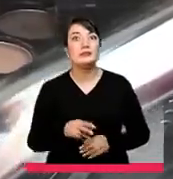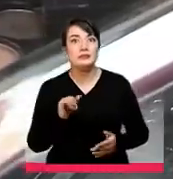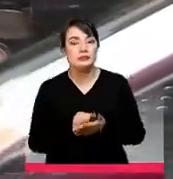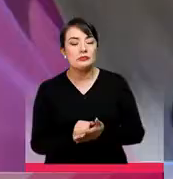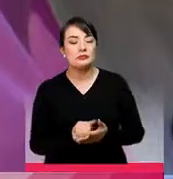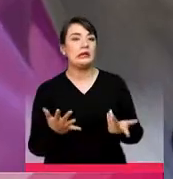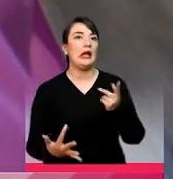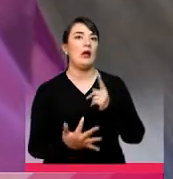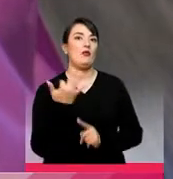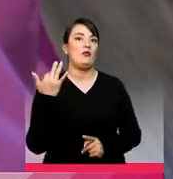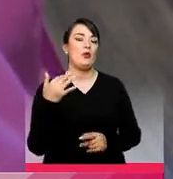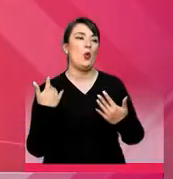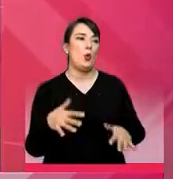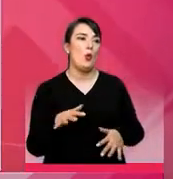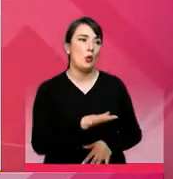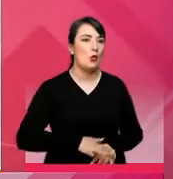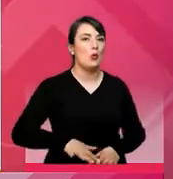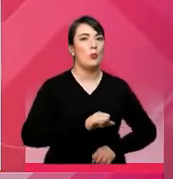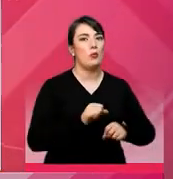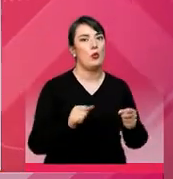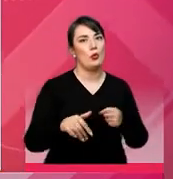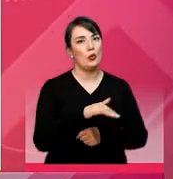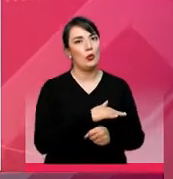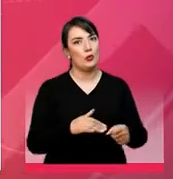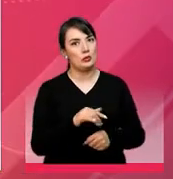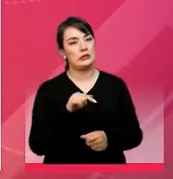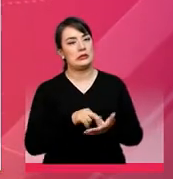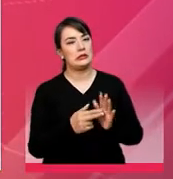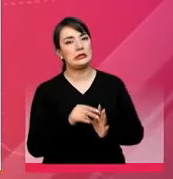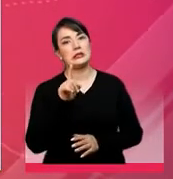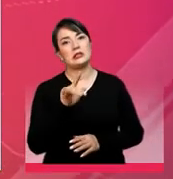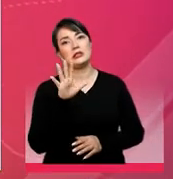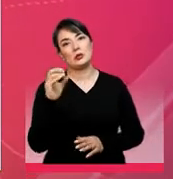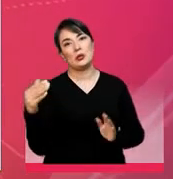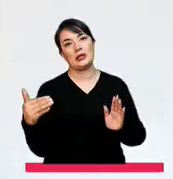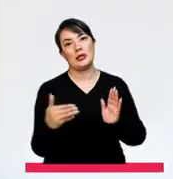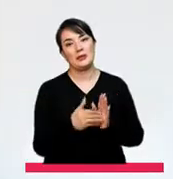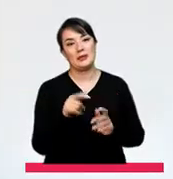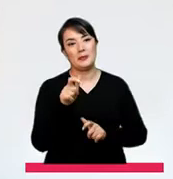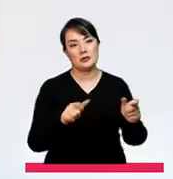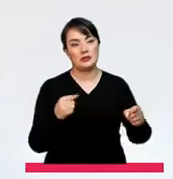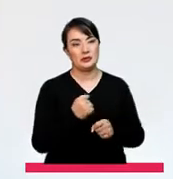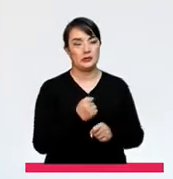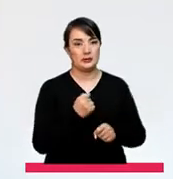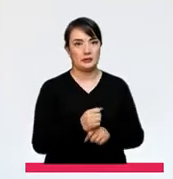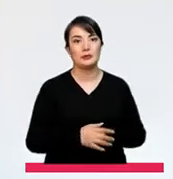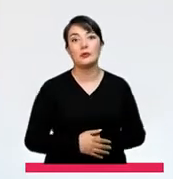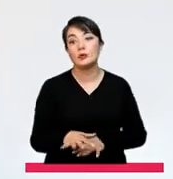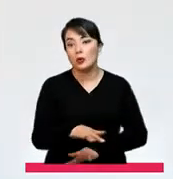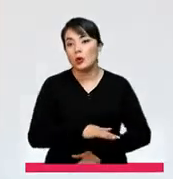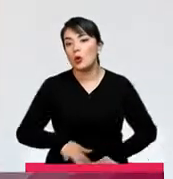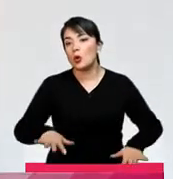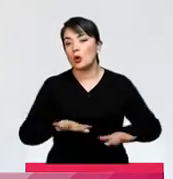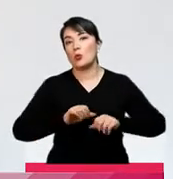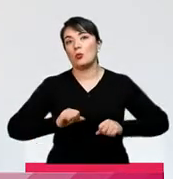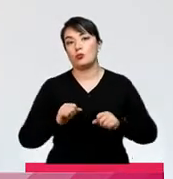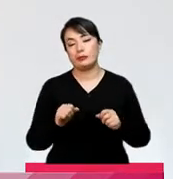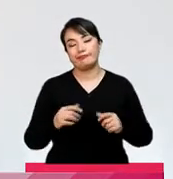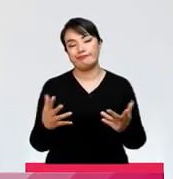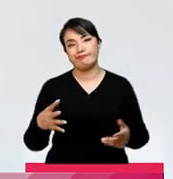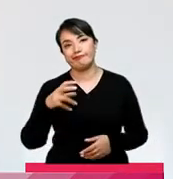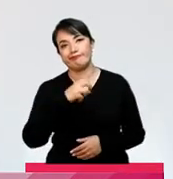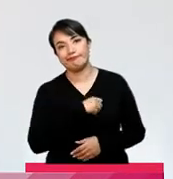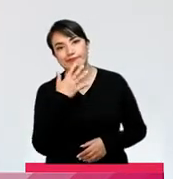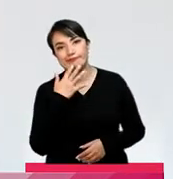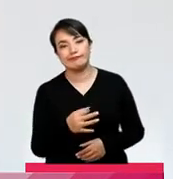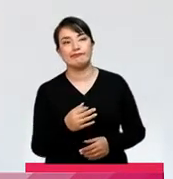a un sector que en Bogotá y Cundinamarca genera unos 150.000 empleos. En Bogotá, desafortunadamente, este descenso